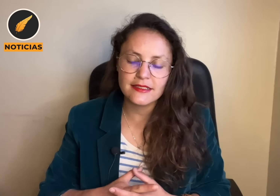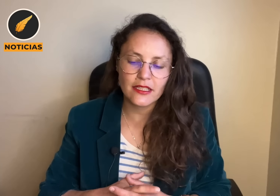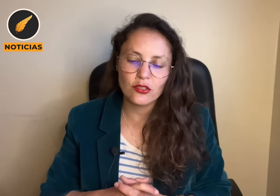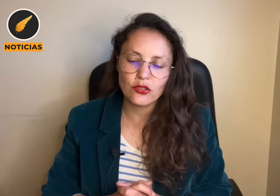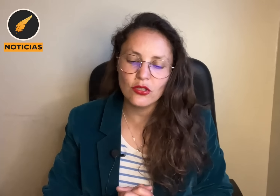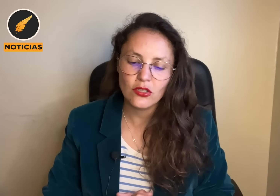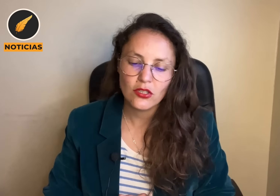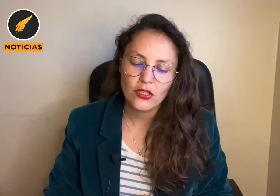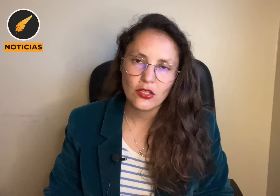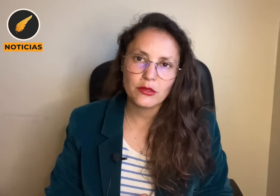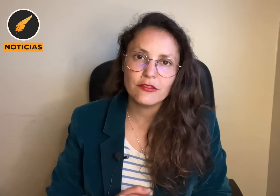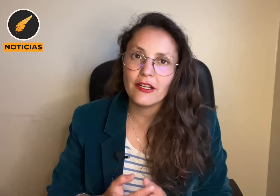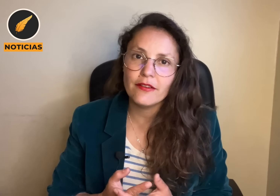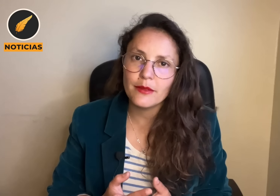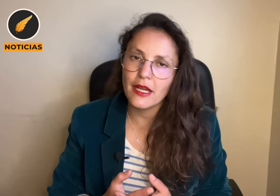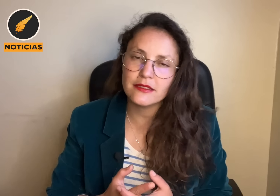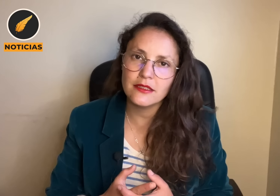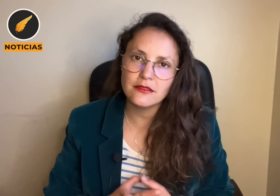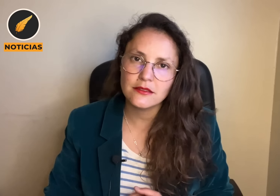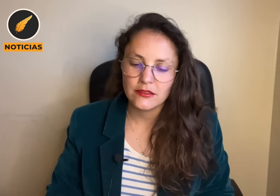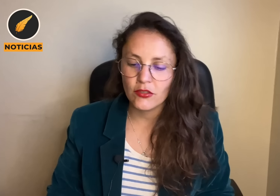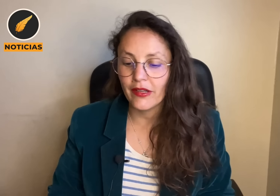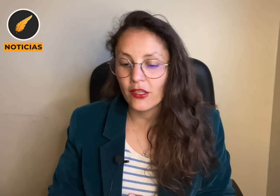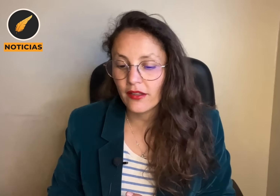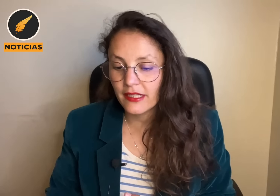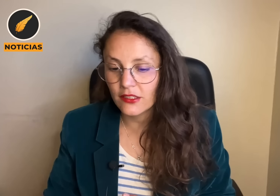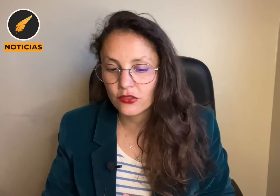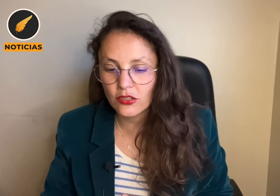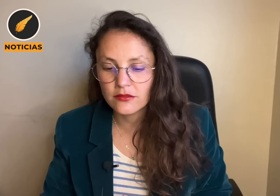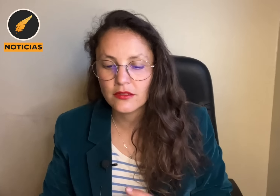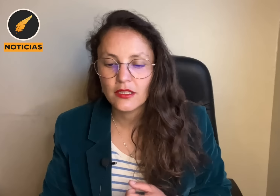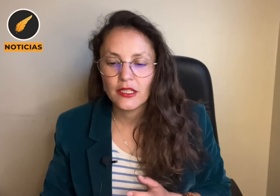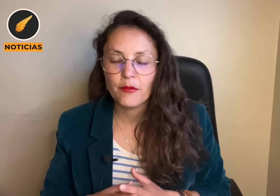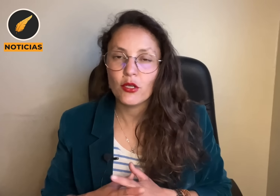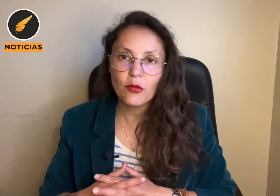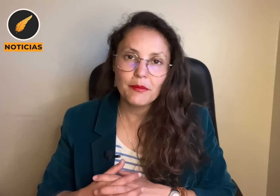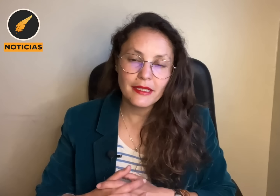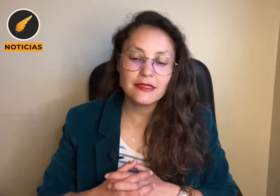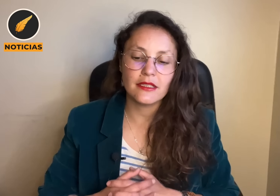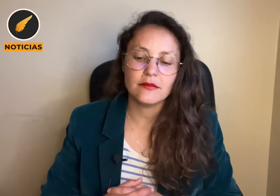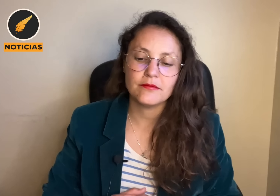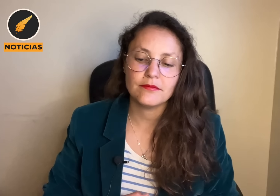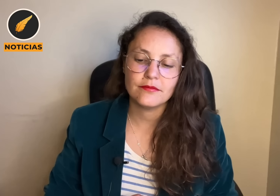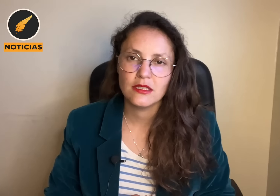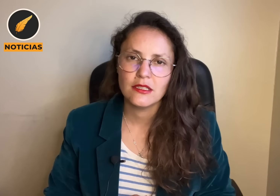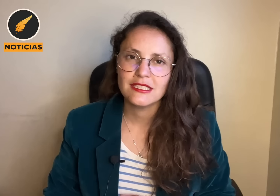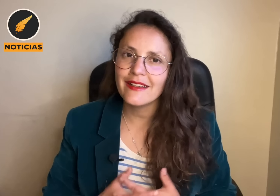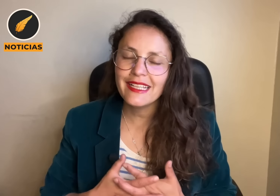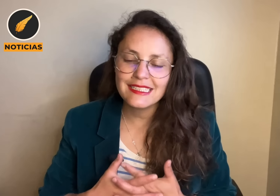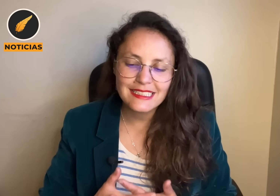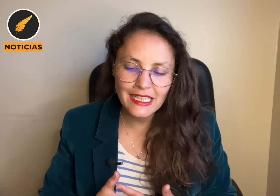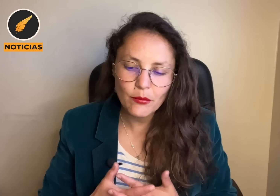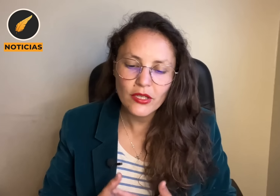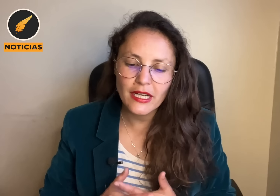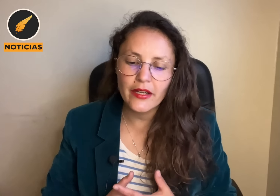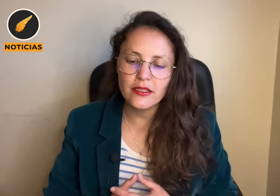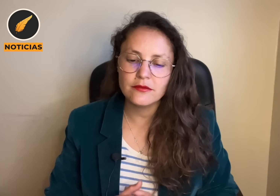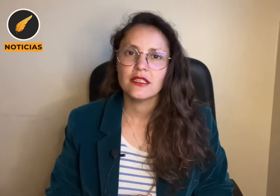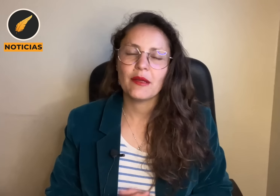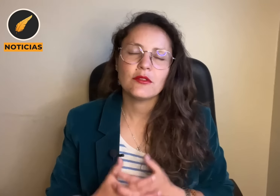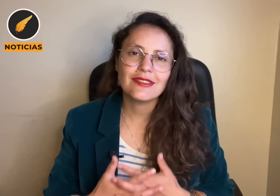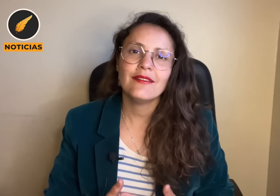de ensalzarlo todo como si fuera feminazi? Bueno, varias de derecha lo son, pero no me parece. ¿Saben que sí es muy